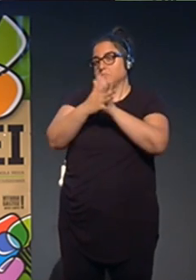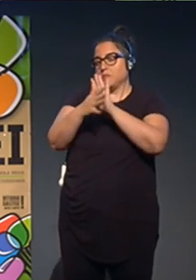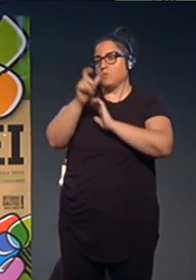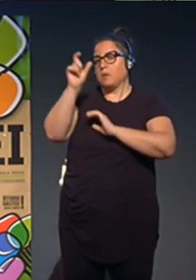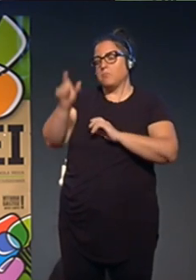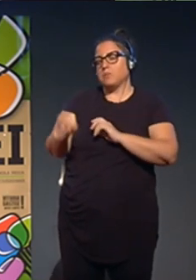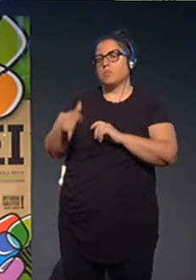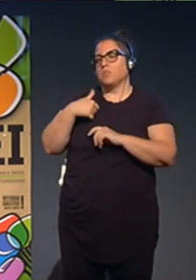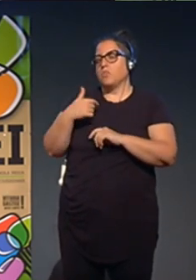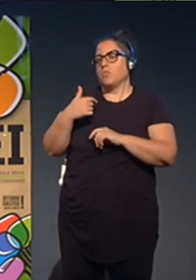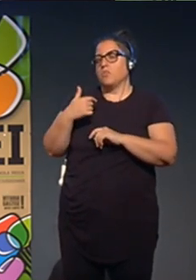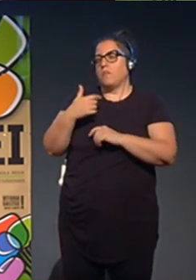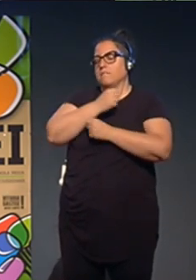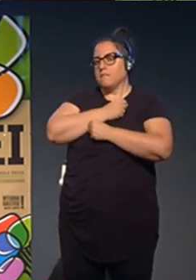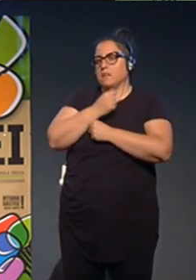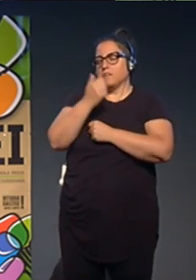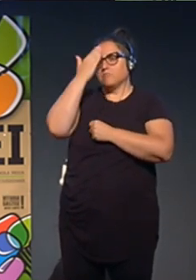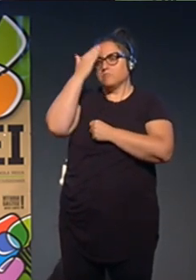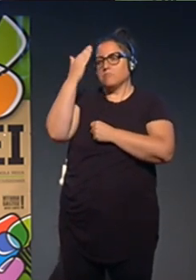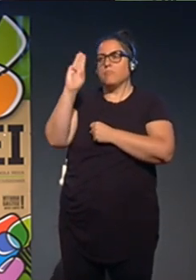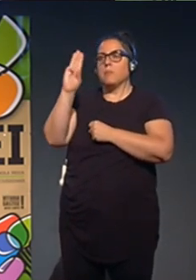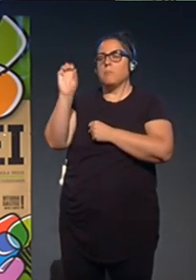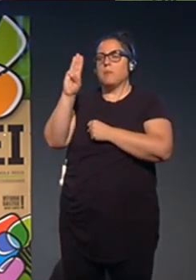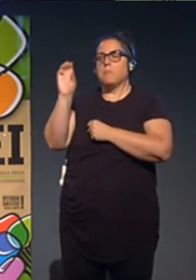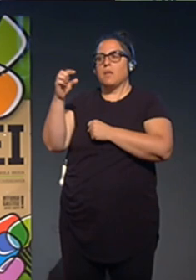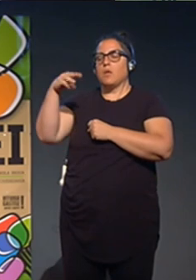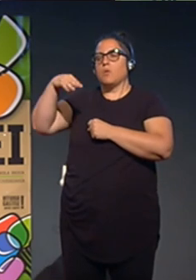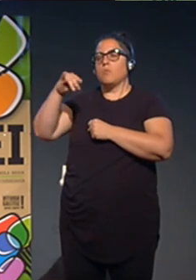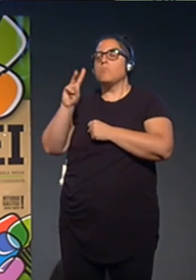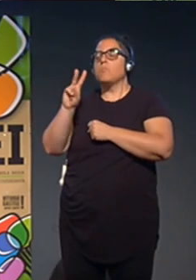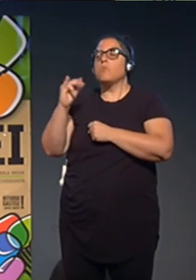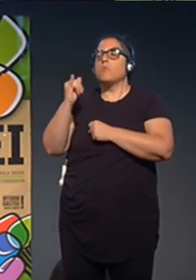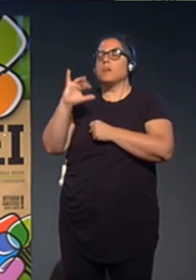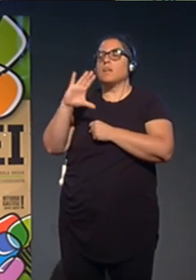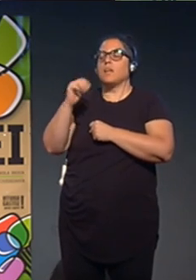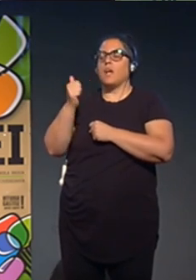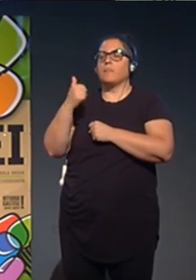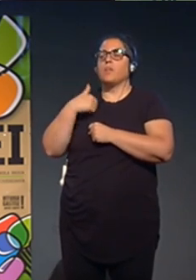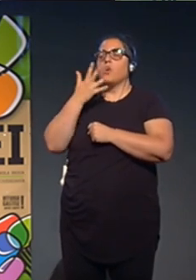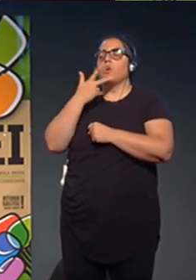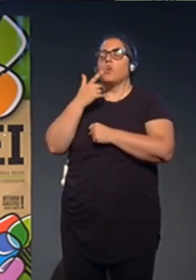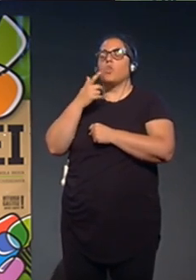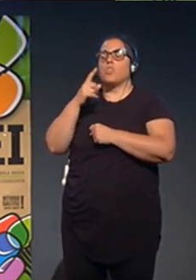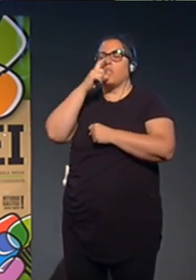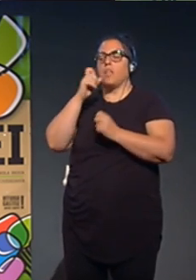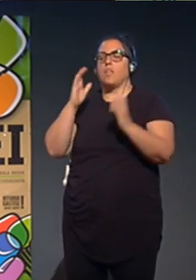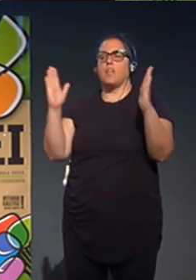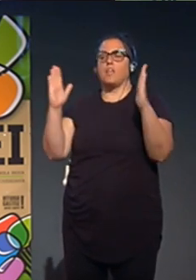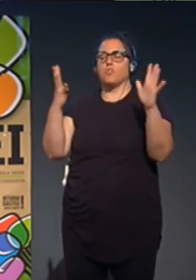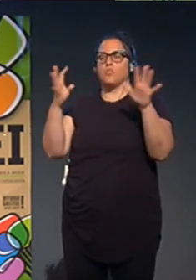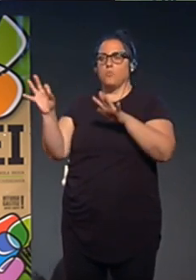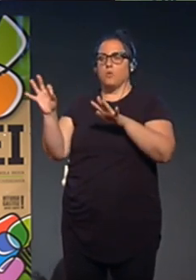que es Pepe Mújica Pepe Mújica Yo lo conocí en los años 90 en Uruguay hace mucho tiempo cuando